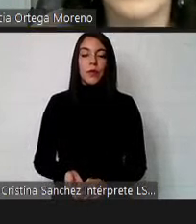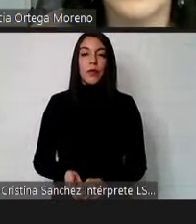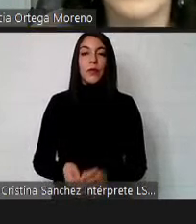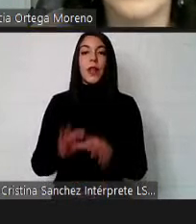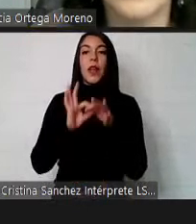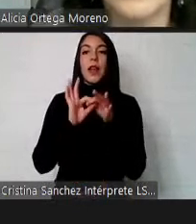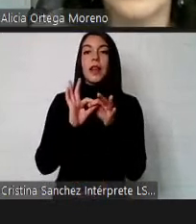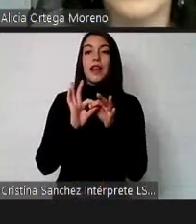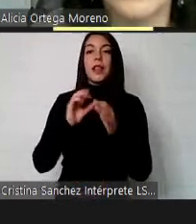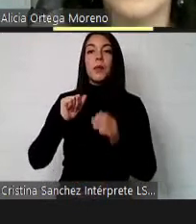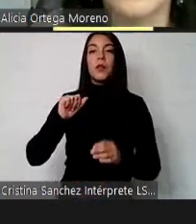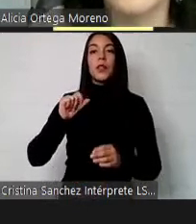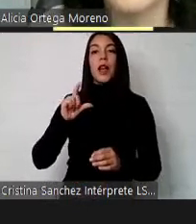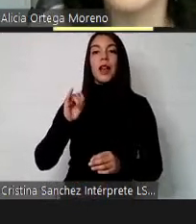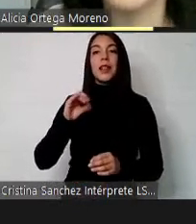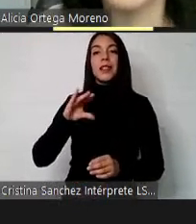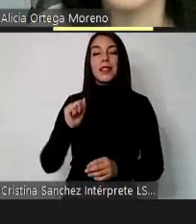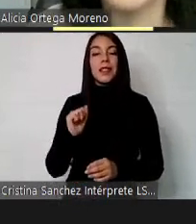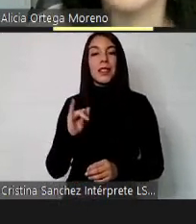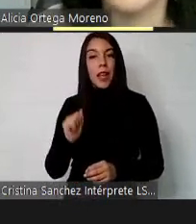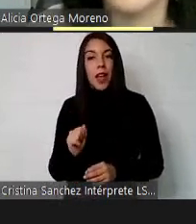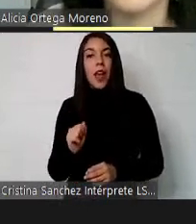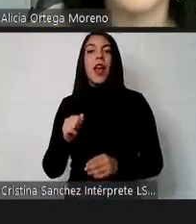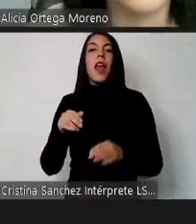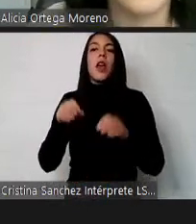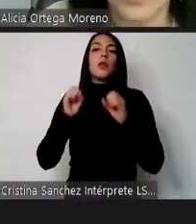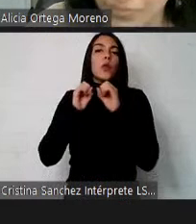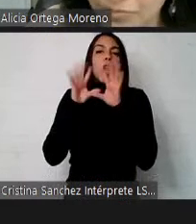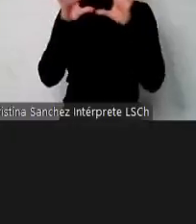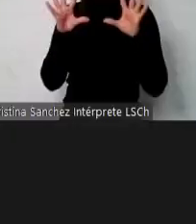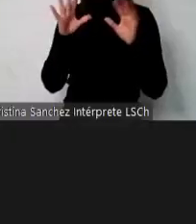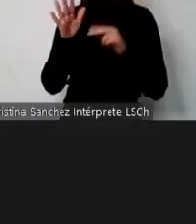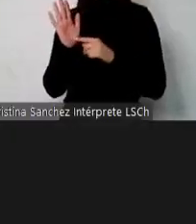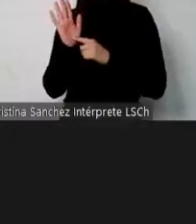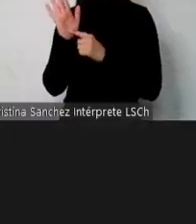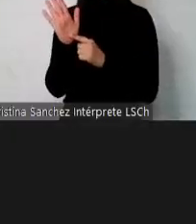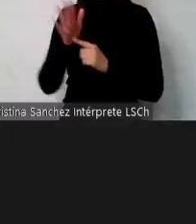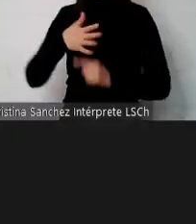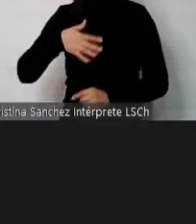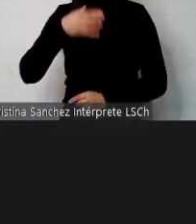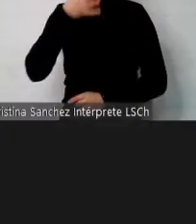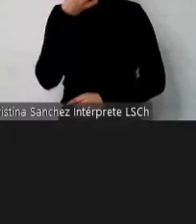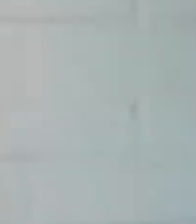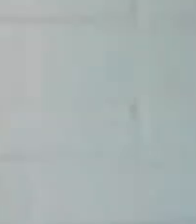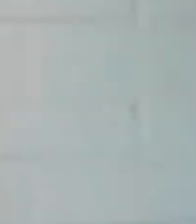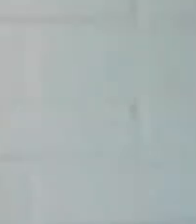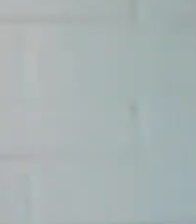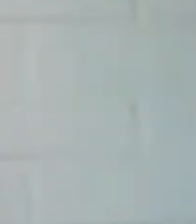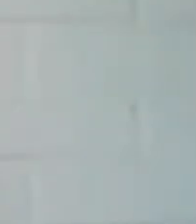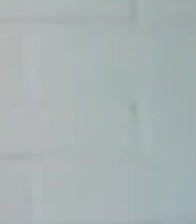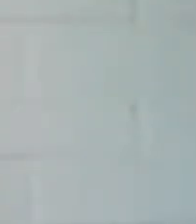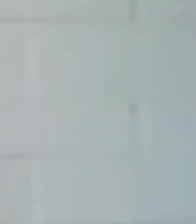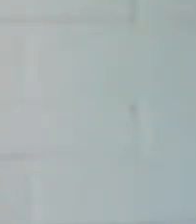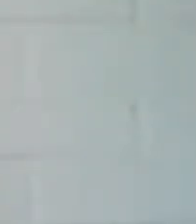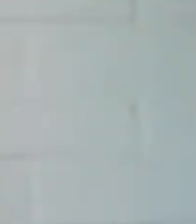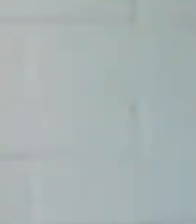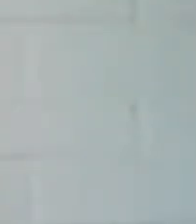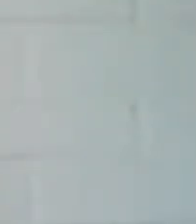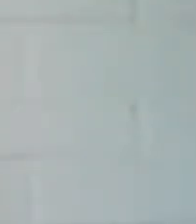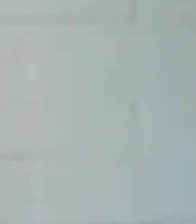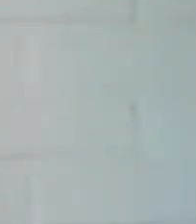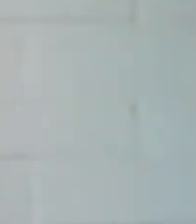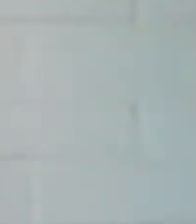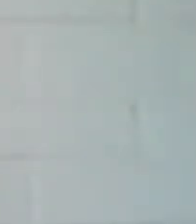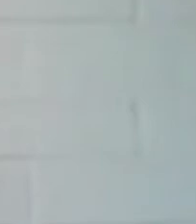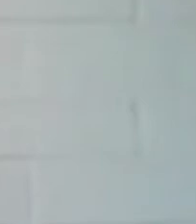agradecemos a Alicia por su significativa y clara exposición es importante mencionar que las preguntas que se encuentran en el chat van a ser respondidas